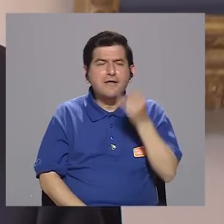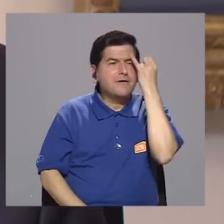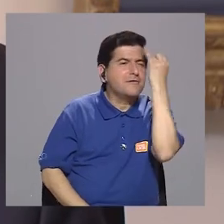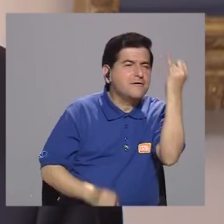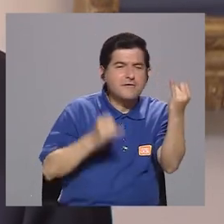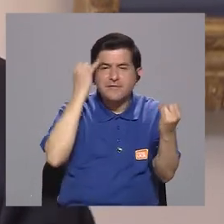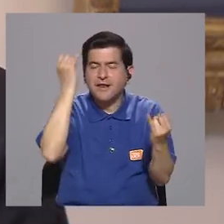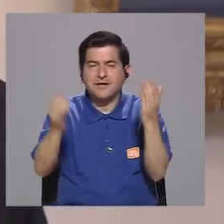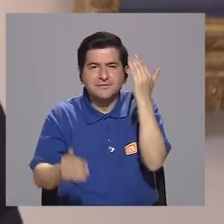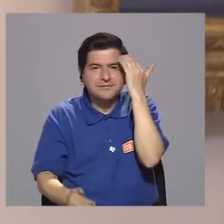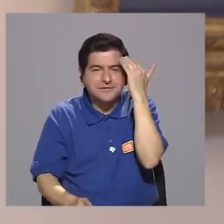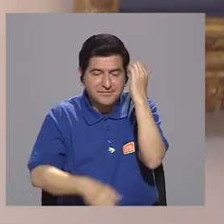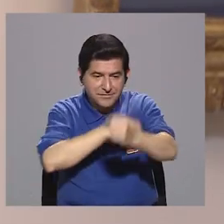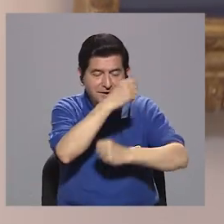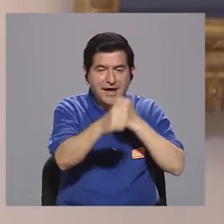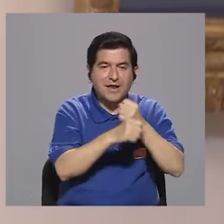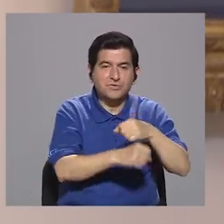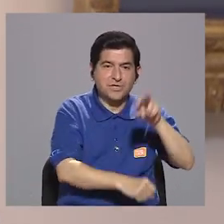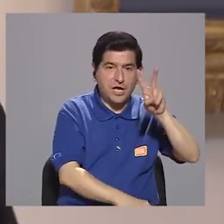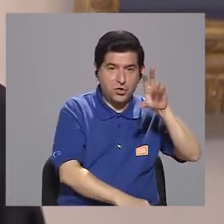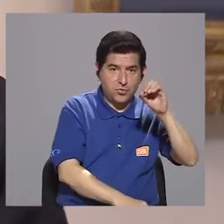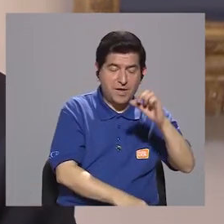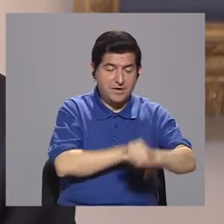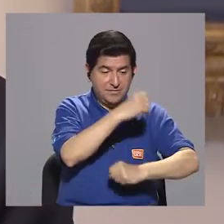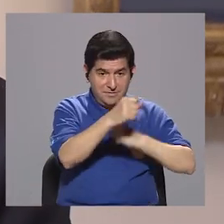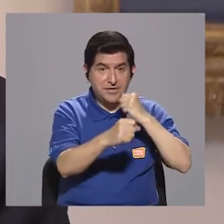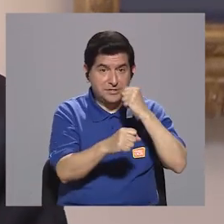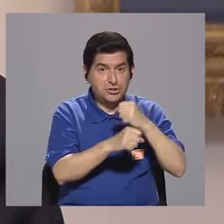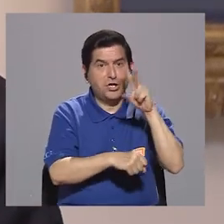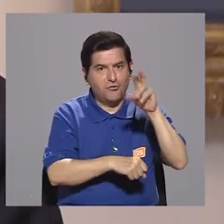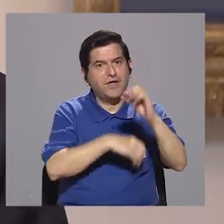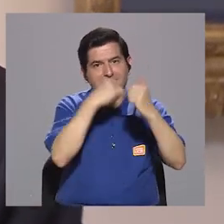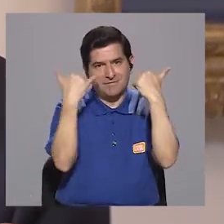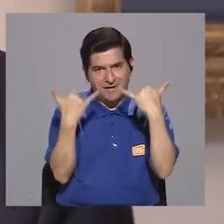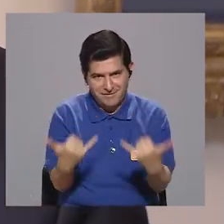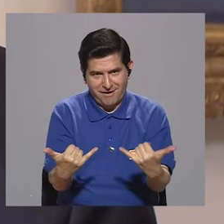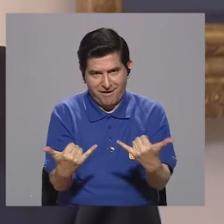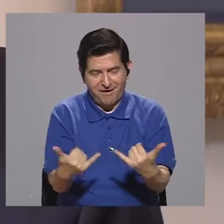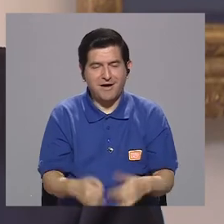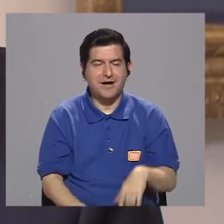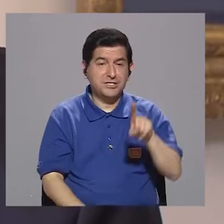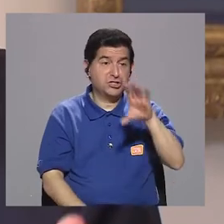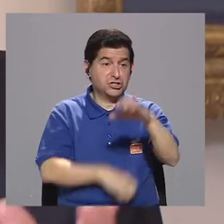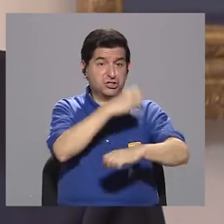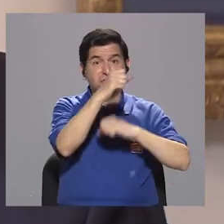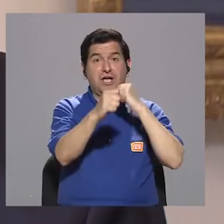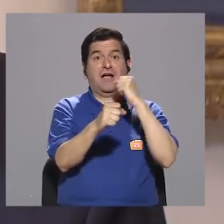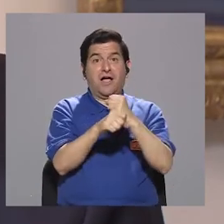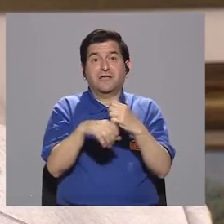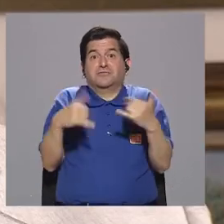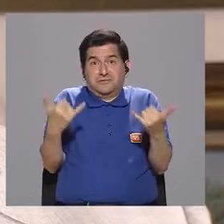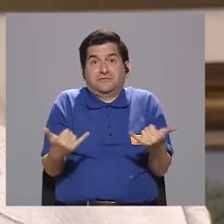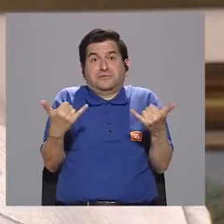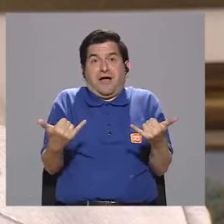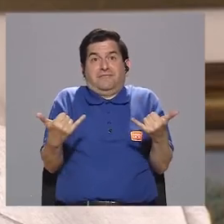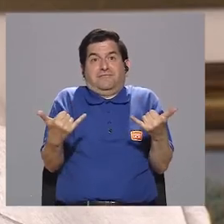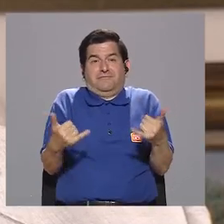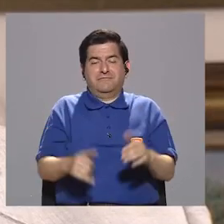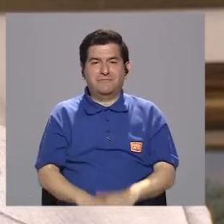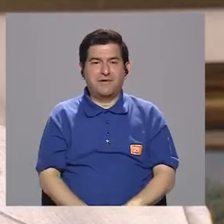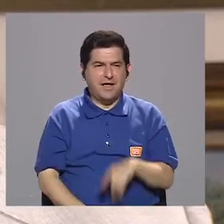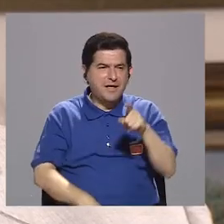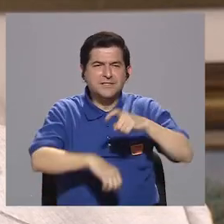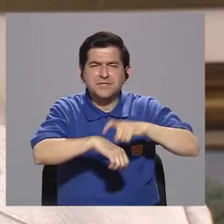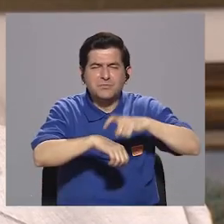corrientes que en los años 20 del siglo XX, ya casi 100 años, o mejor dicho, 100 años, se